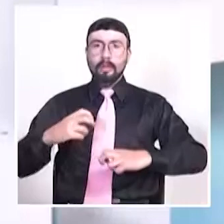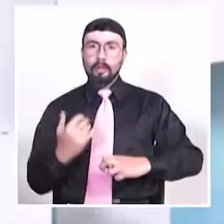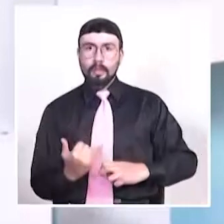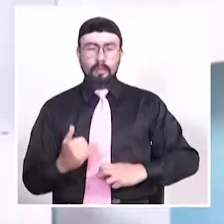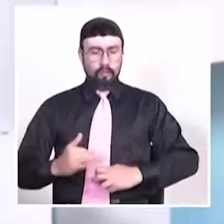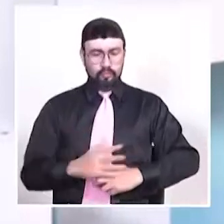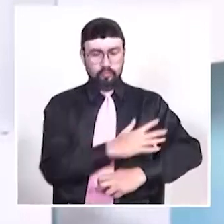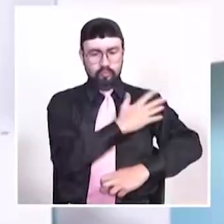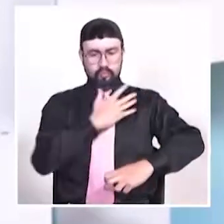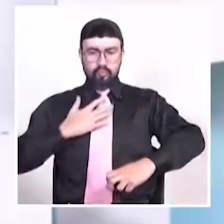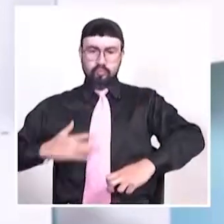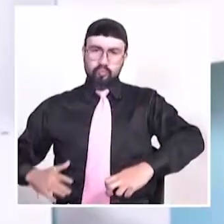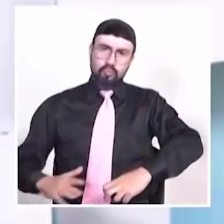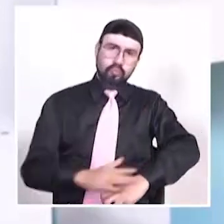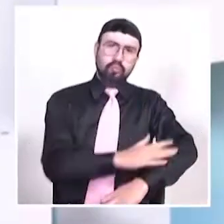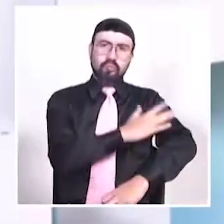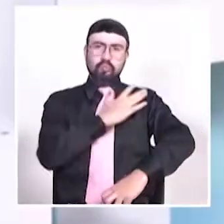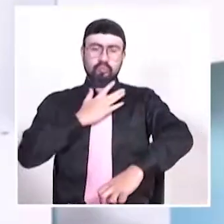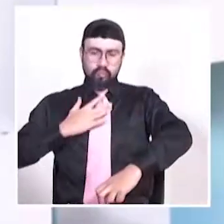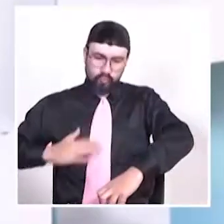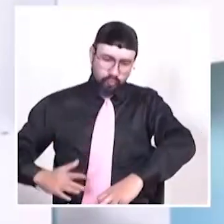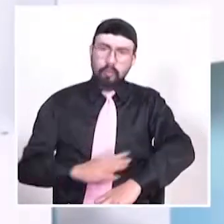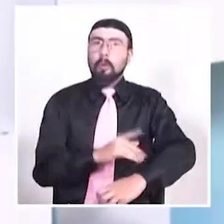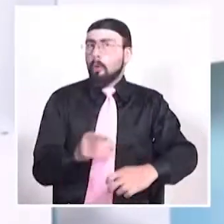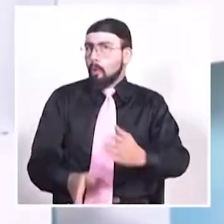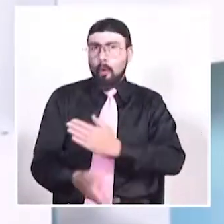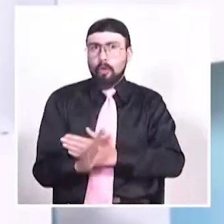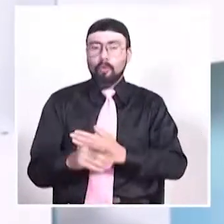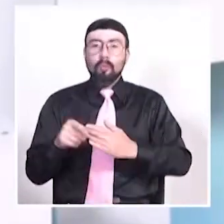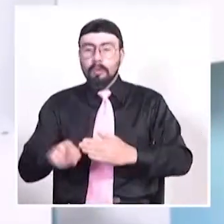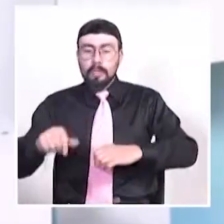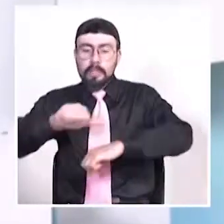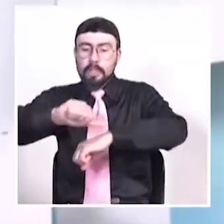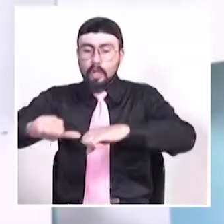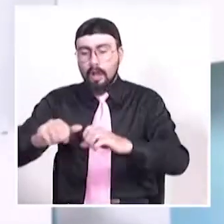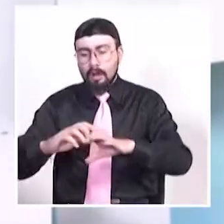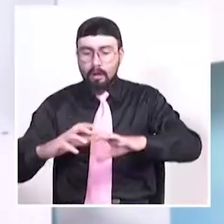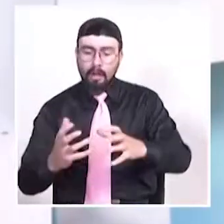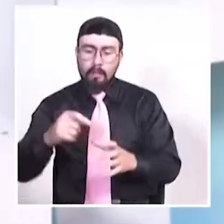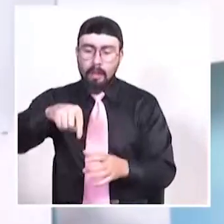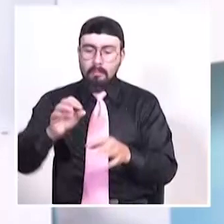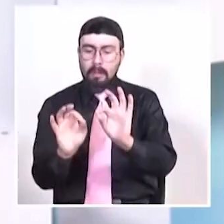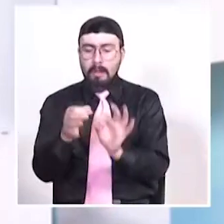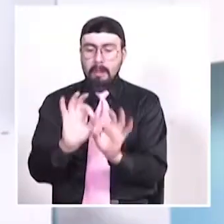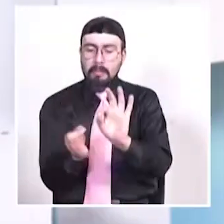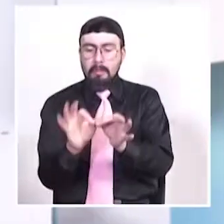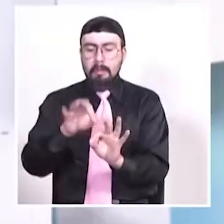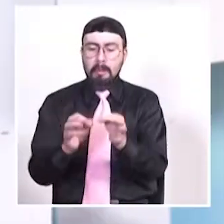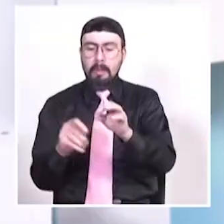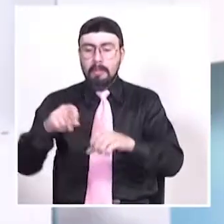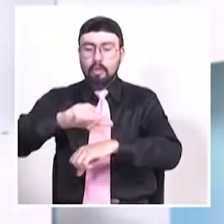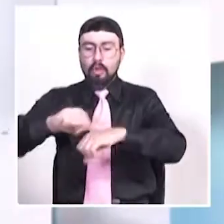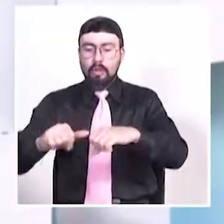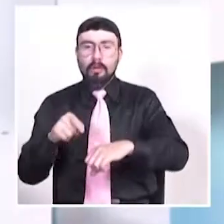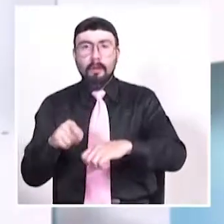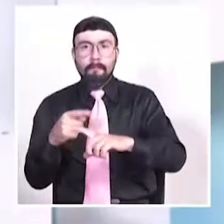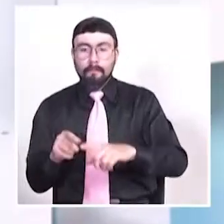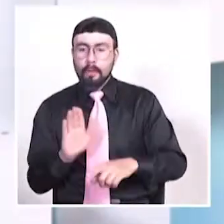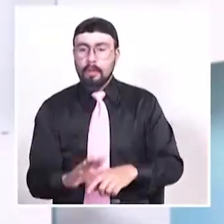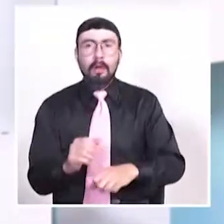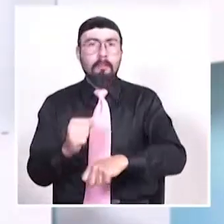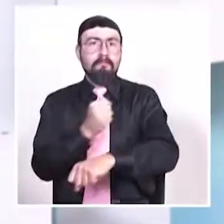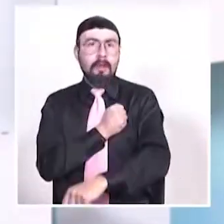siga circulando la sangre y la siga oxigenando y llevándola a los órganos. Mientras le hacen cualquier reparación al corazón, el corazón